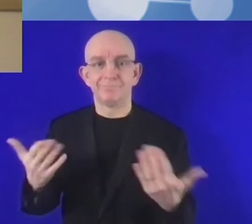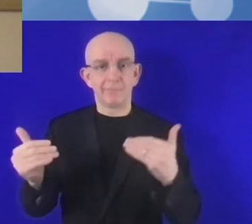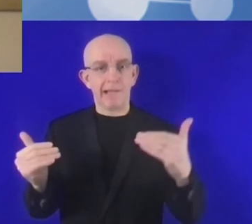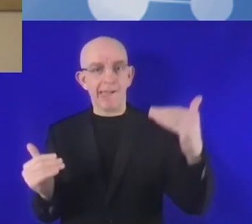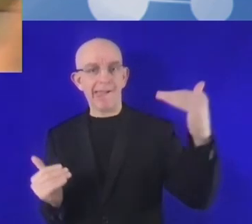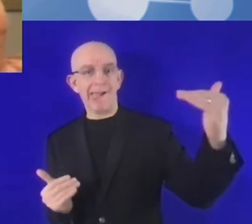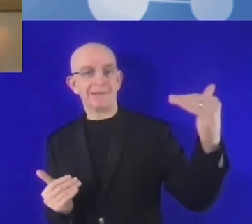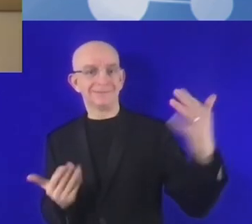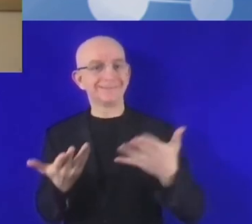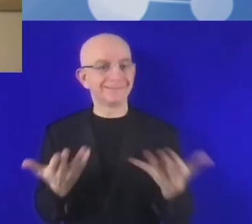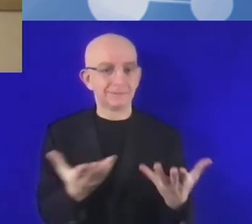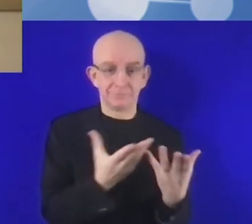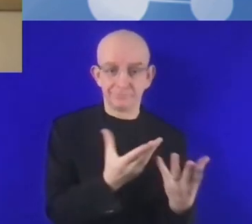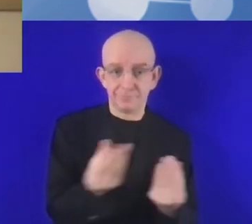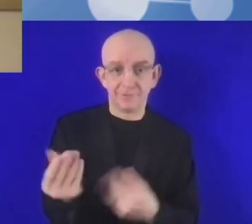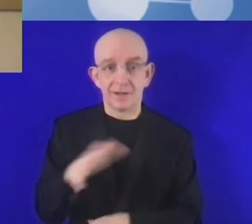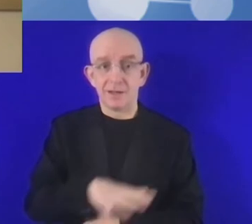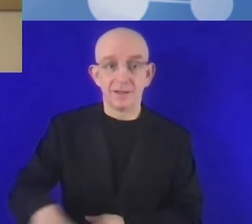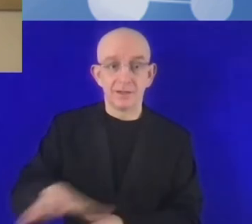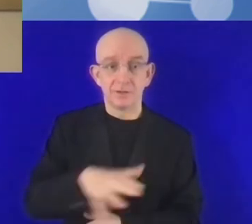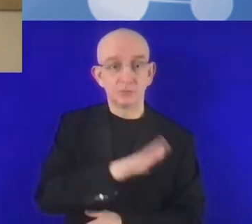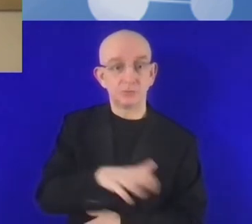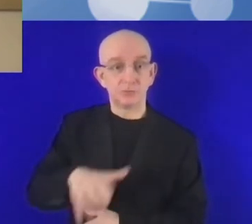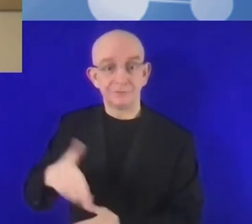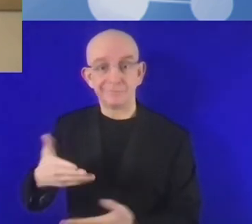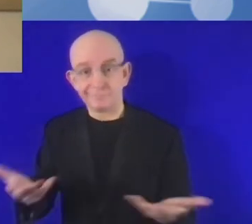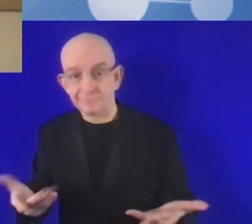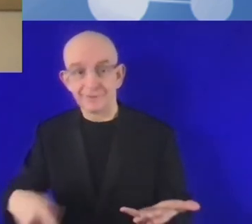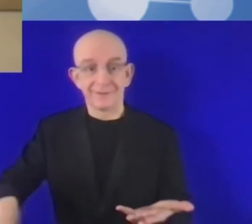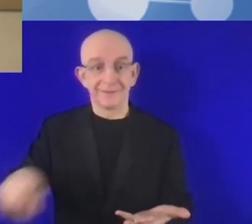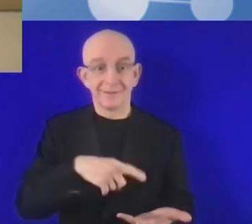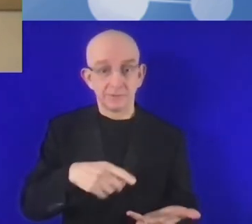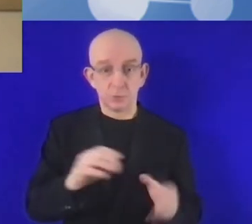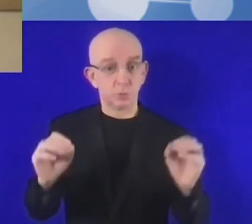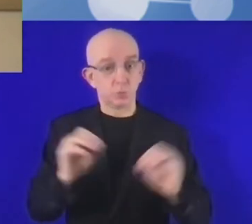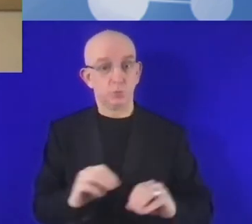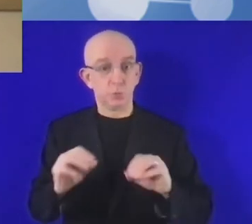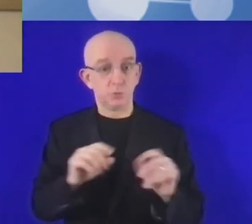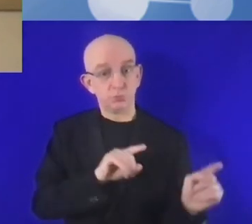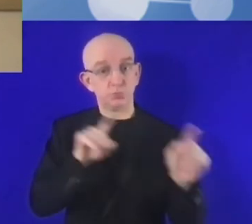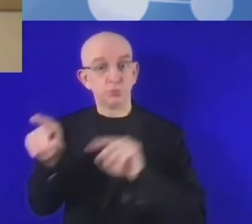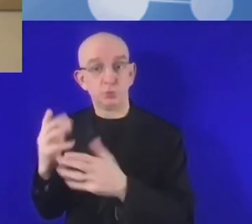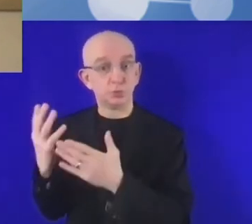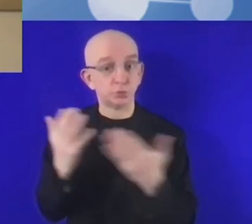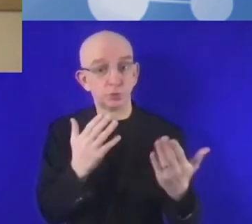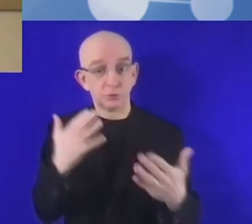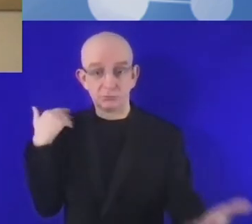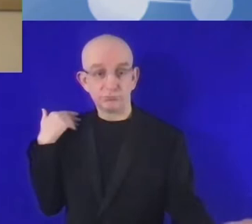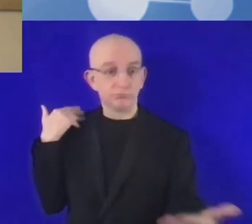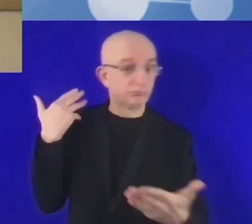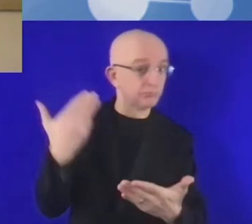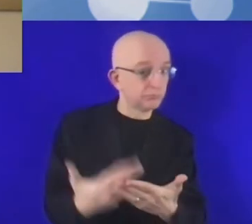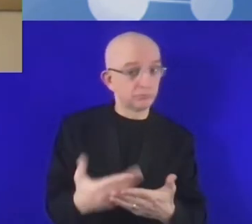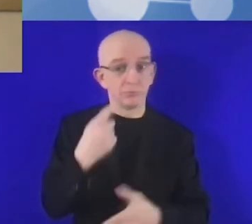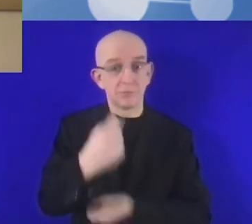Desafortunadamente, en otros países no fue así. Hay ciertos países donde niños desde marzo del año pasado no